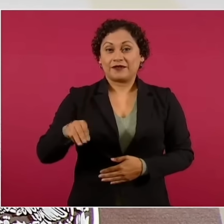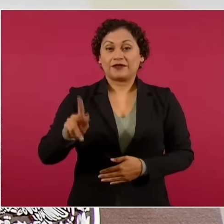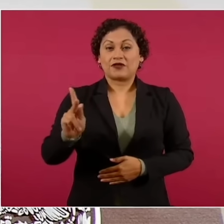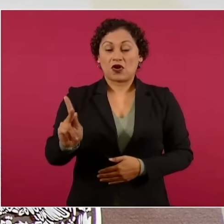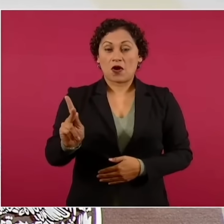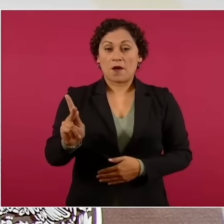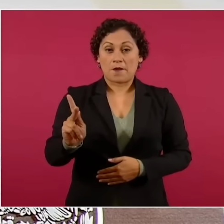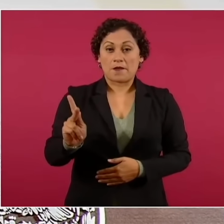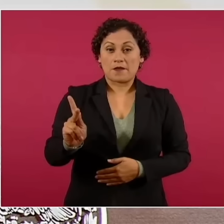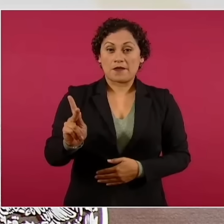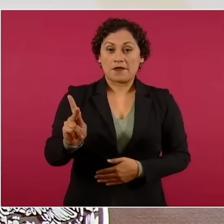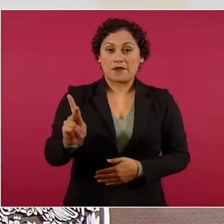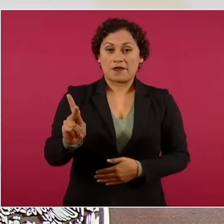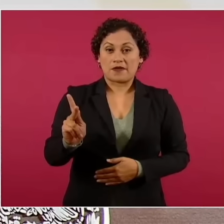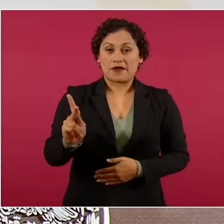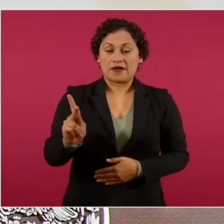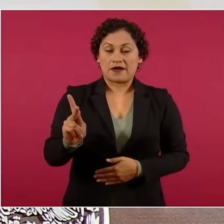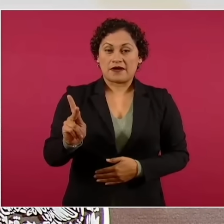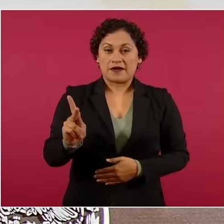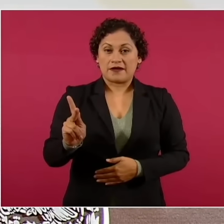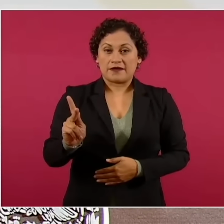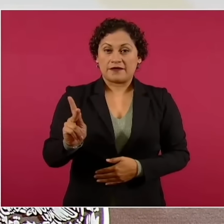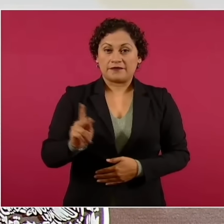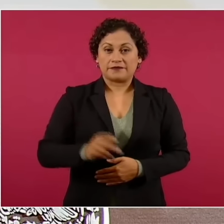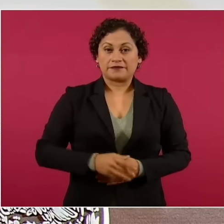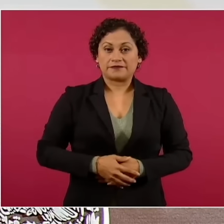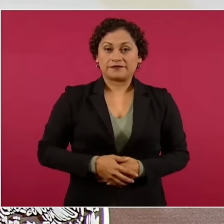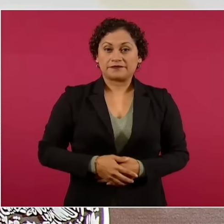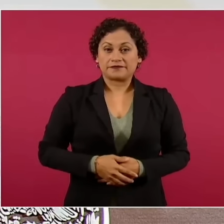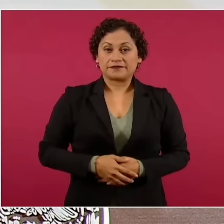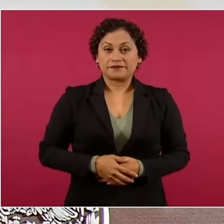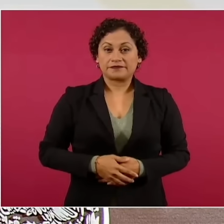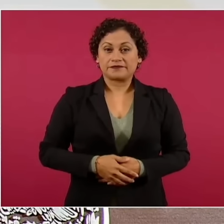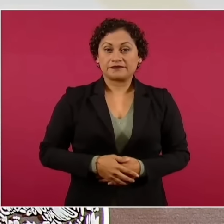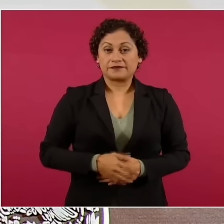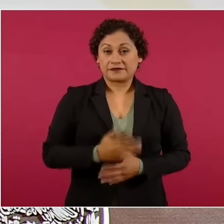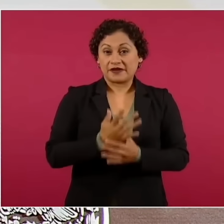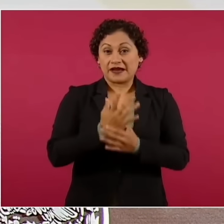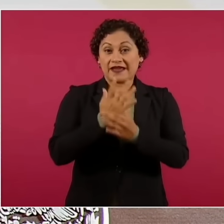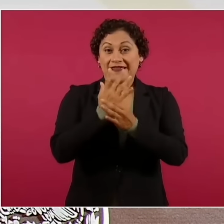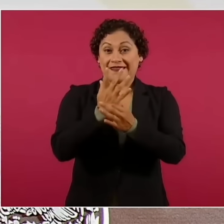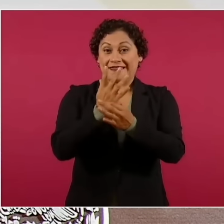ya está planteando de que se necesita la paz.